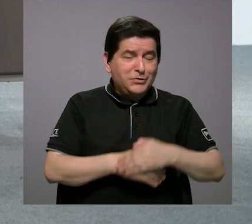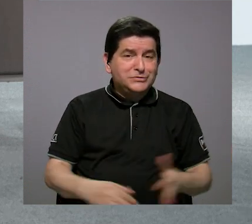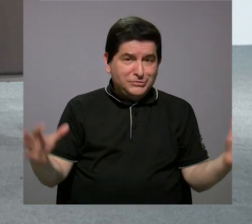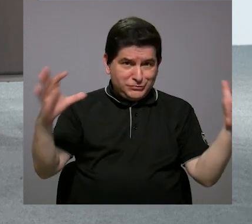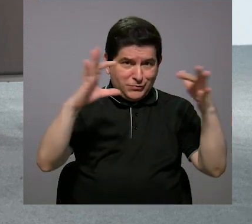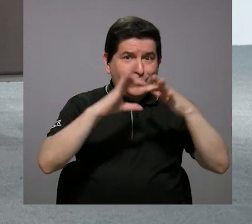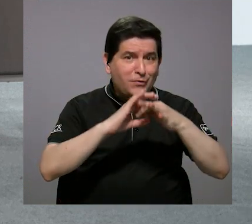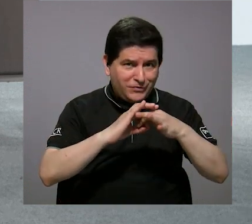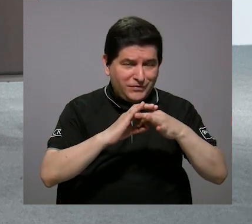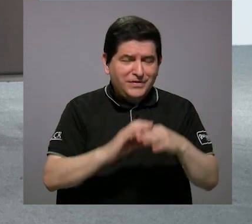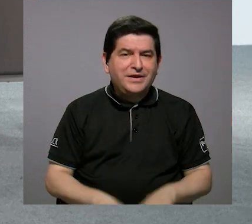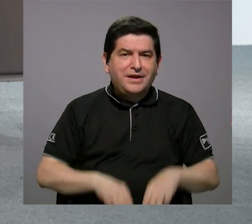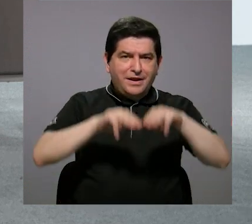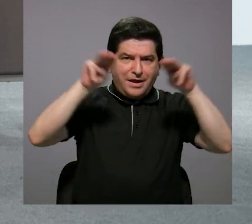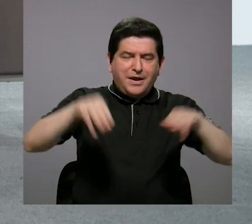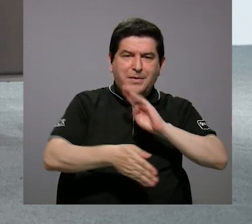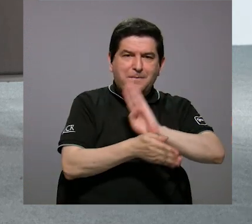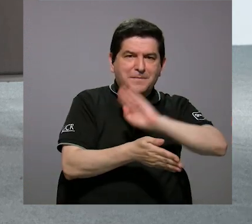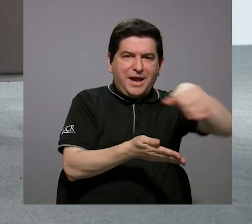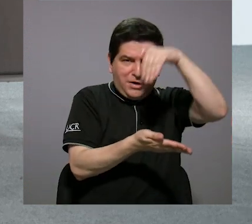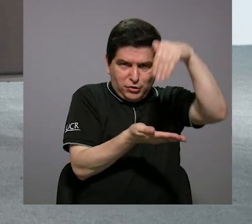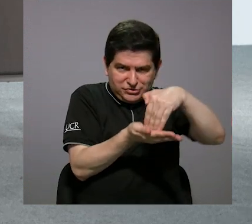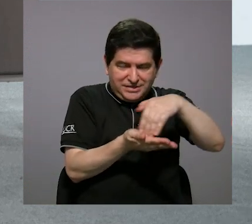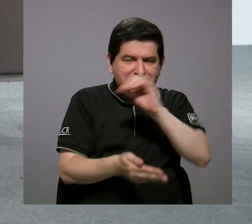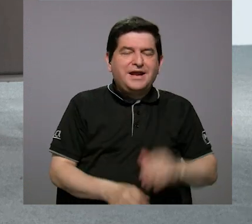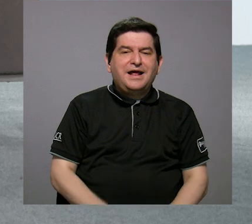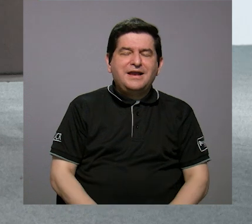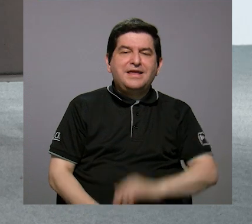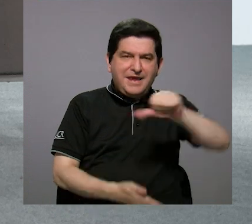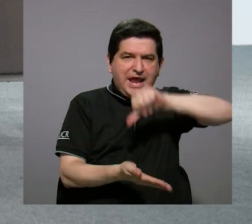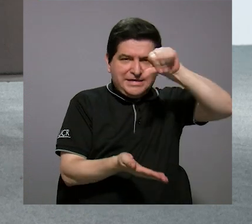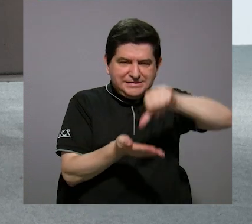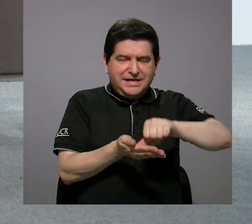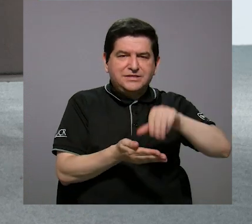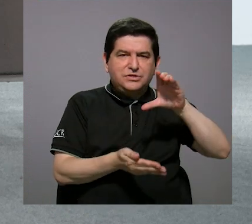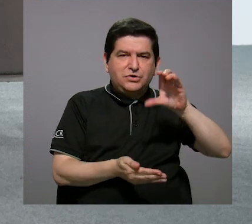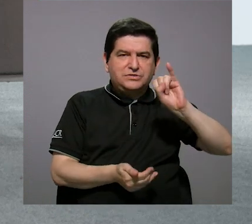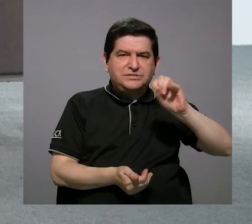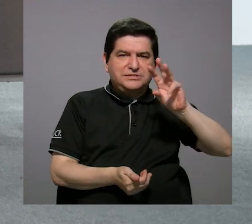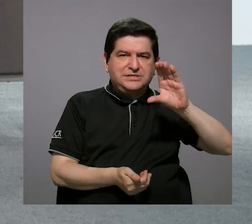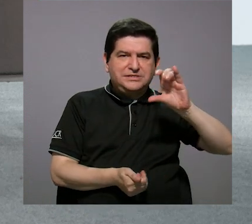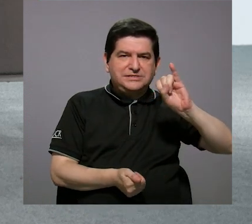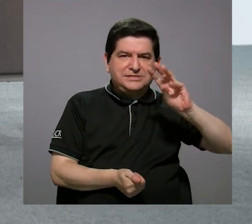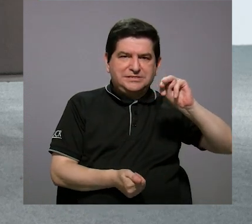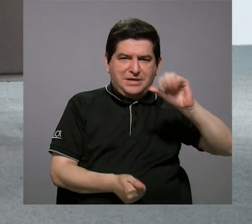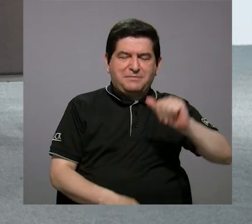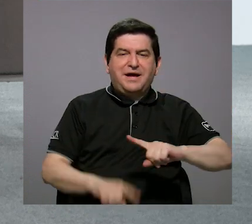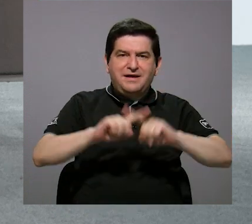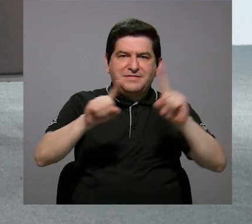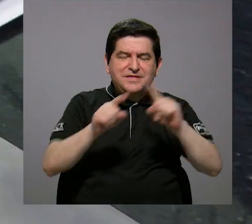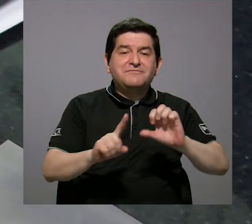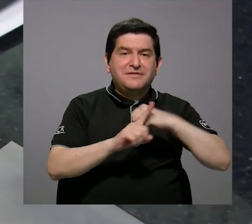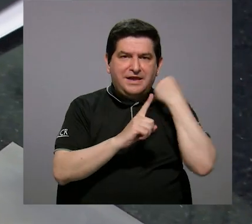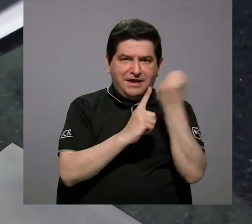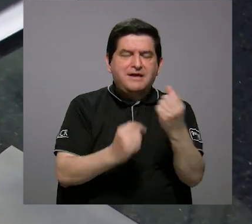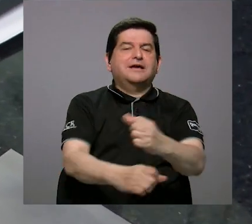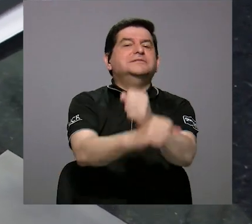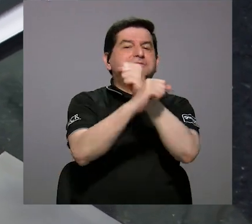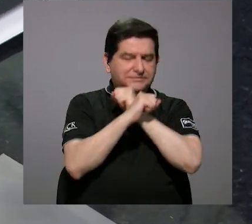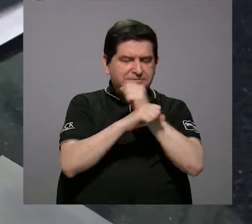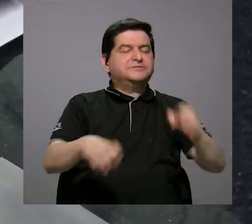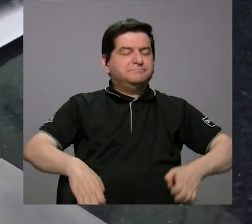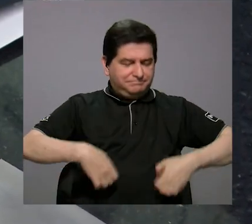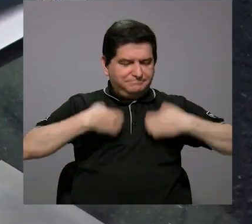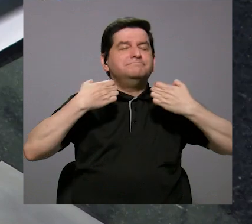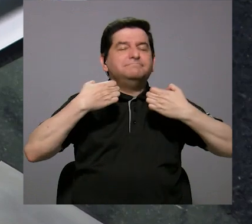que se coordina con los museos del Banco Central y obviamente el SISIMA, donde hay una serie, digamos, de condiciones de